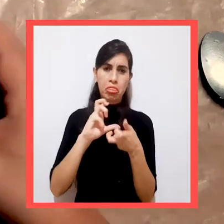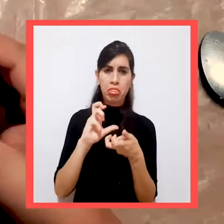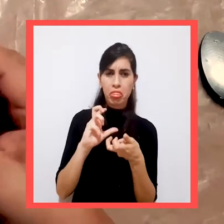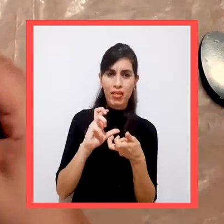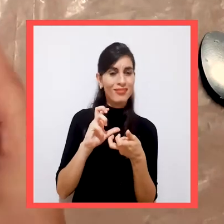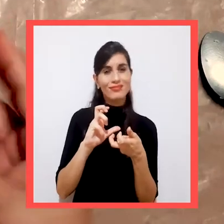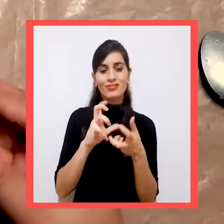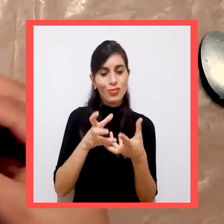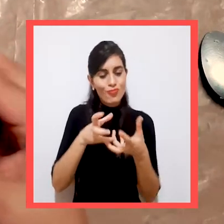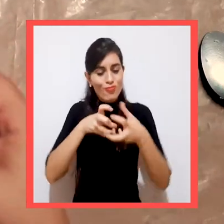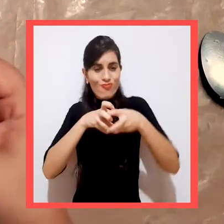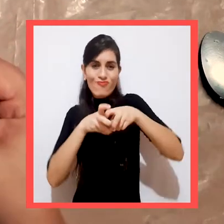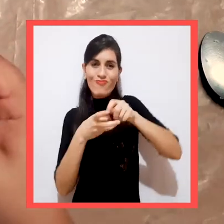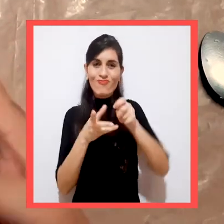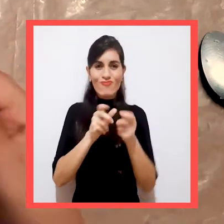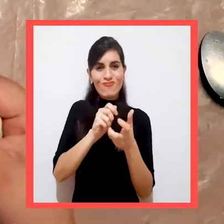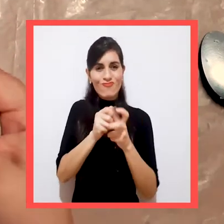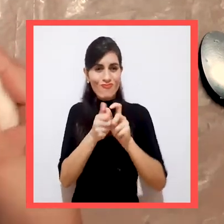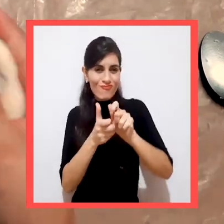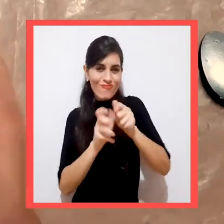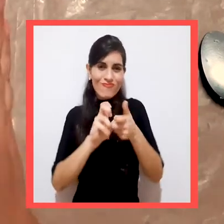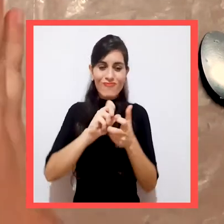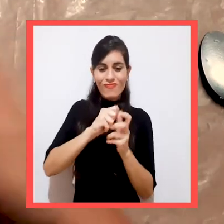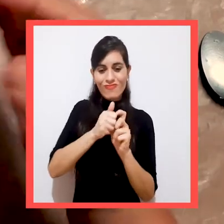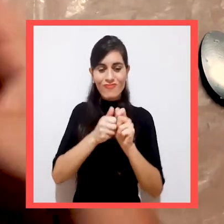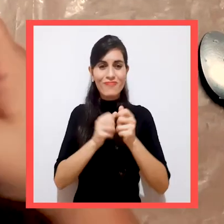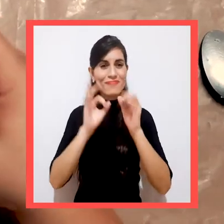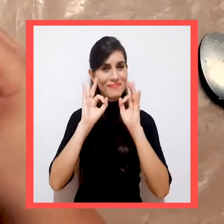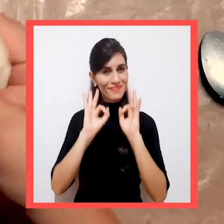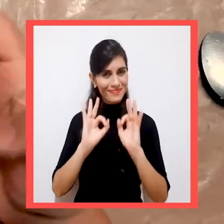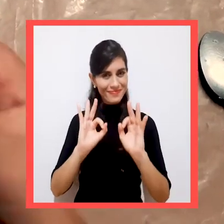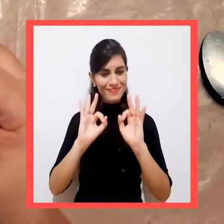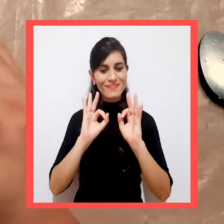la figura ya finalizada.